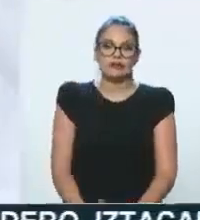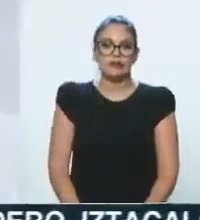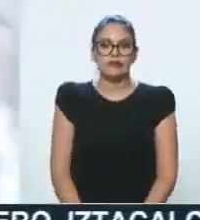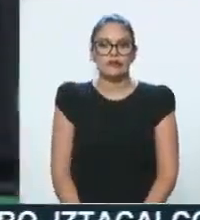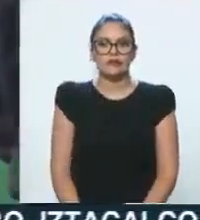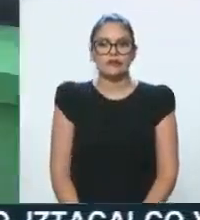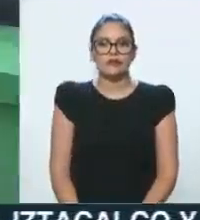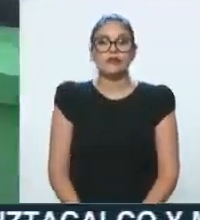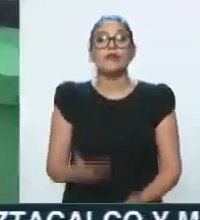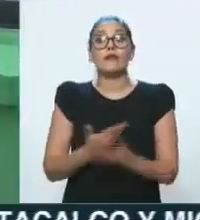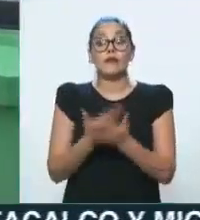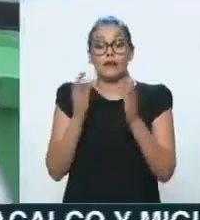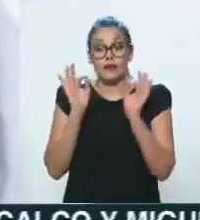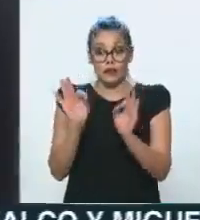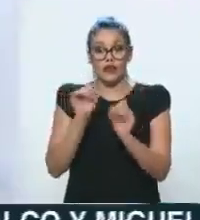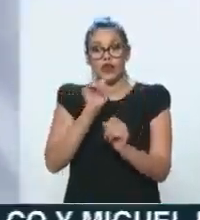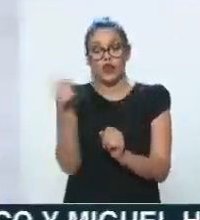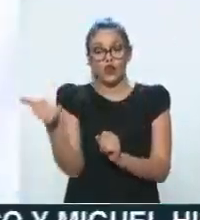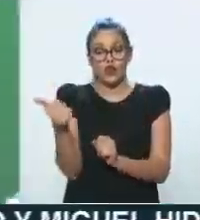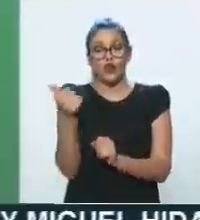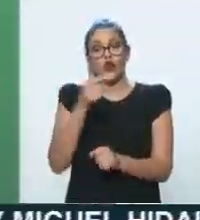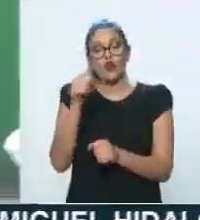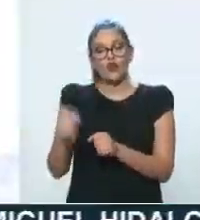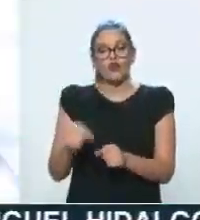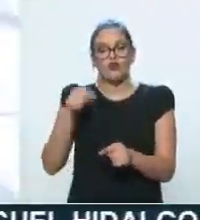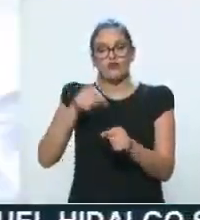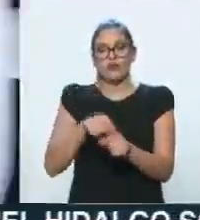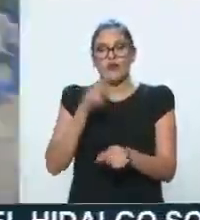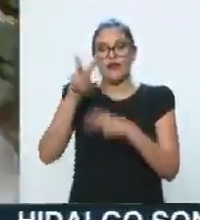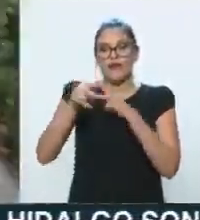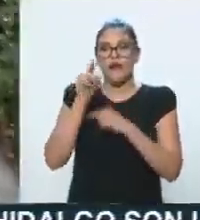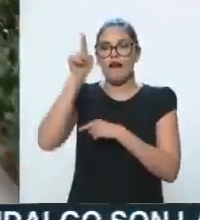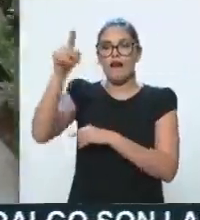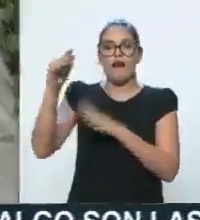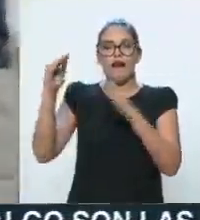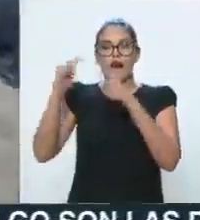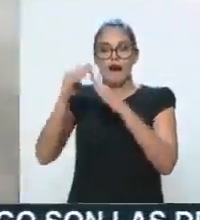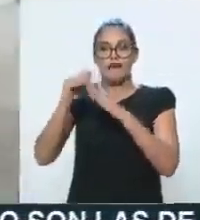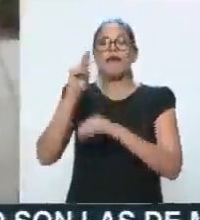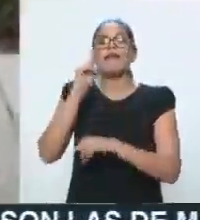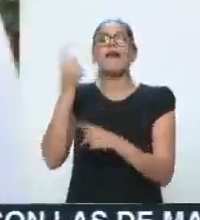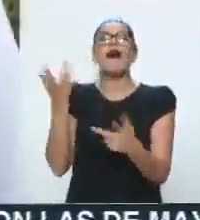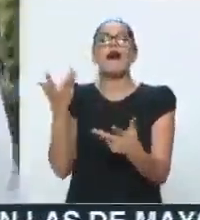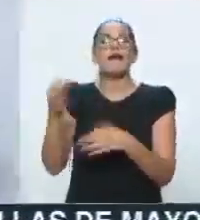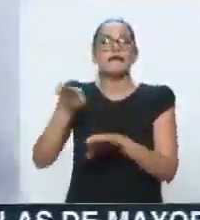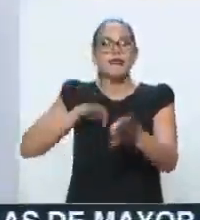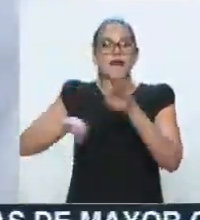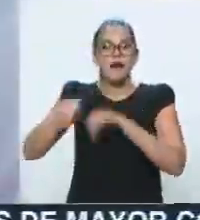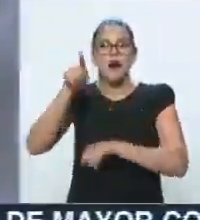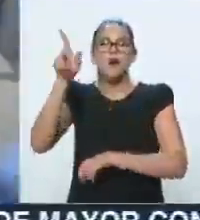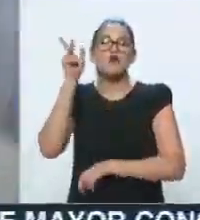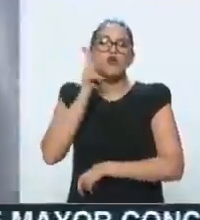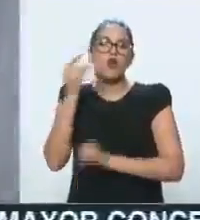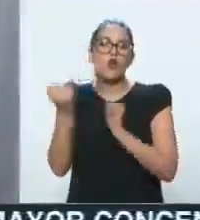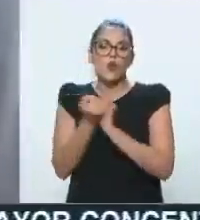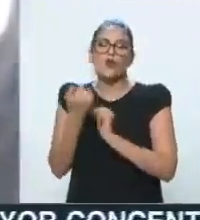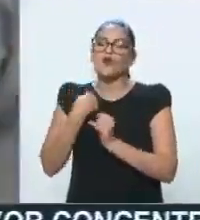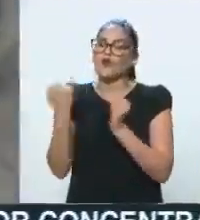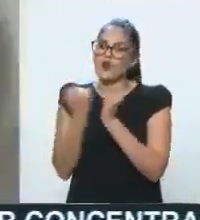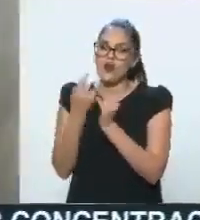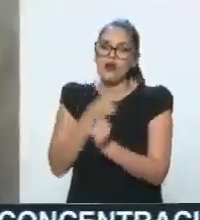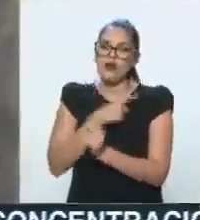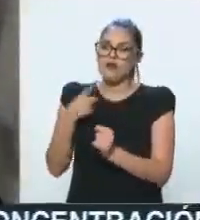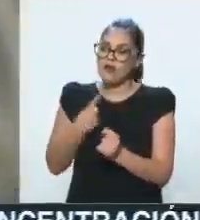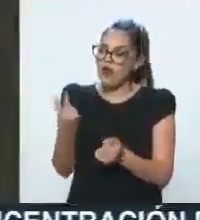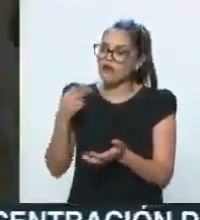Ahora toca presenciar el trabajo de una de las 123 brigadas a domicilio. Allá, el personal médico también hará pruebas y nosotros tendremos que